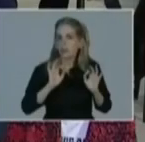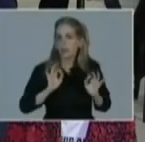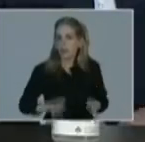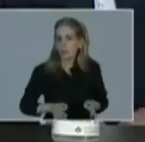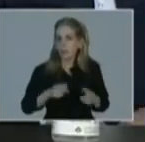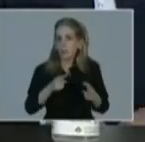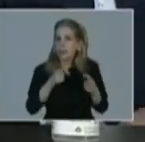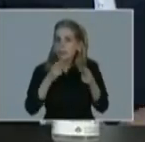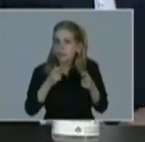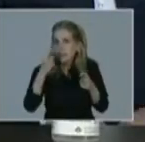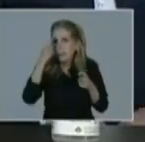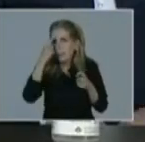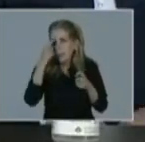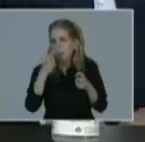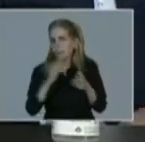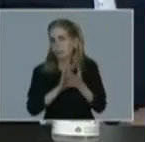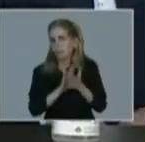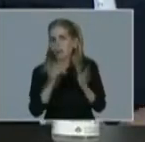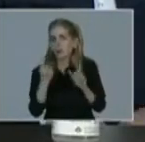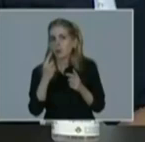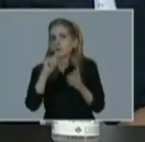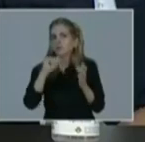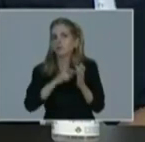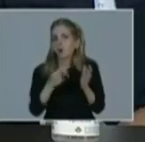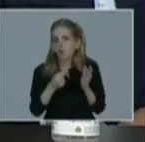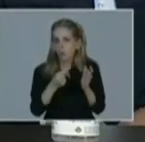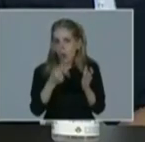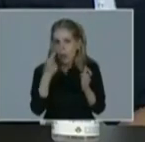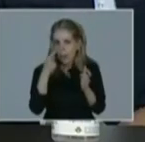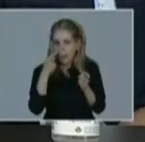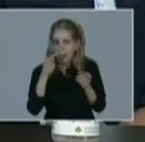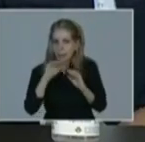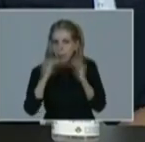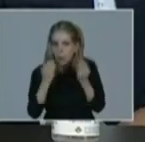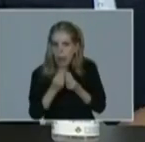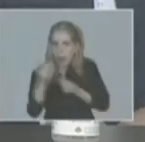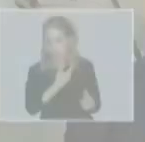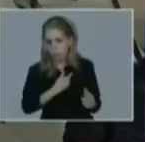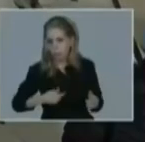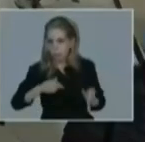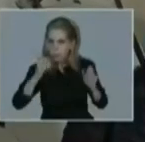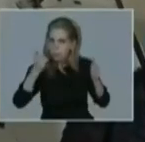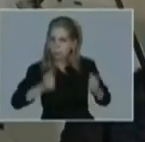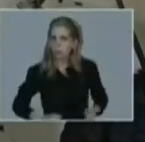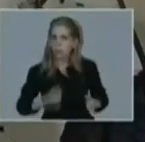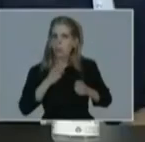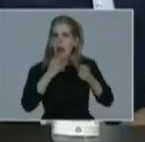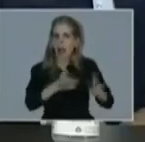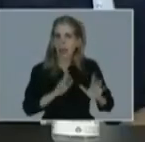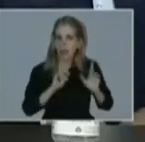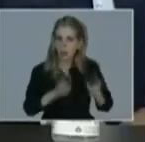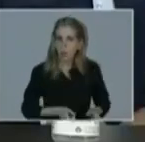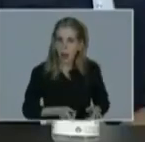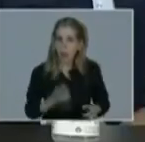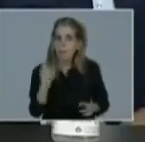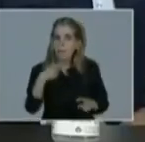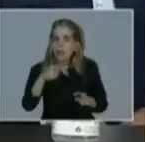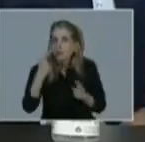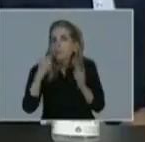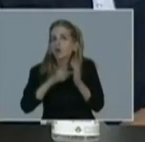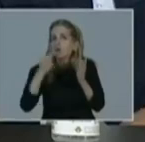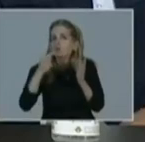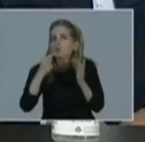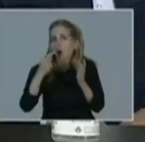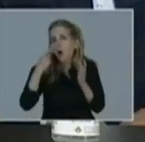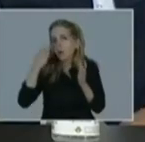mil millones de pesos discrecionalmente. Al resto de las provincias le dieron de 60 mil millones en